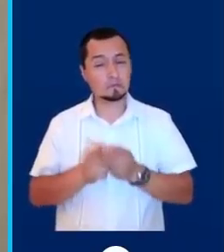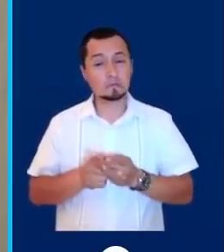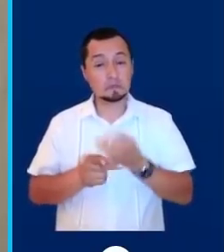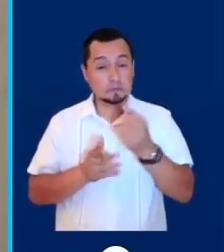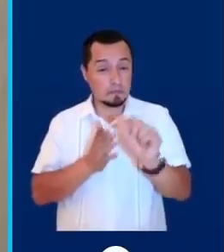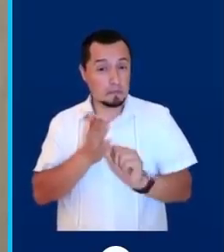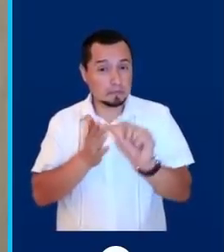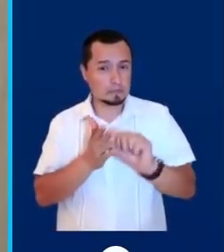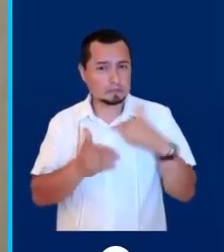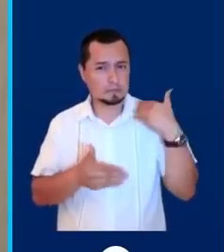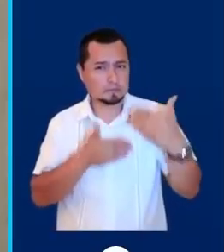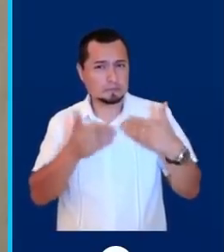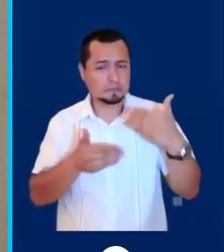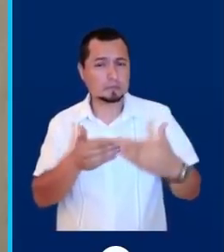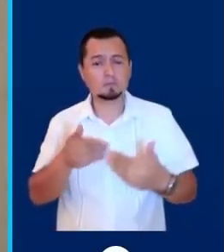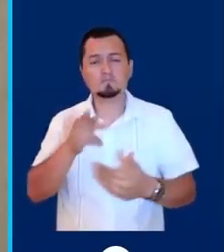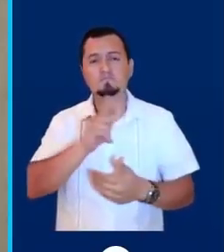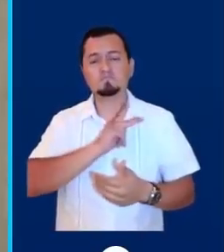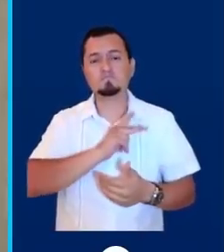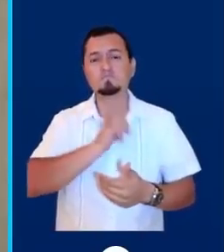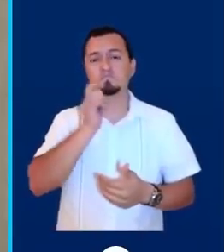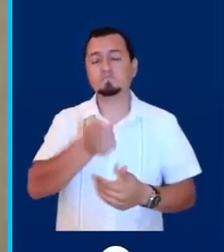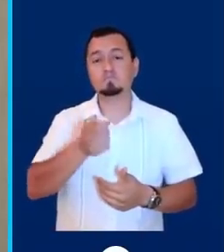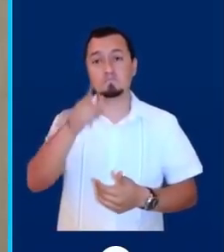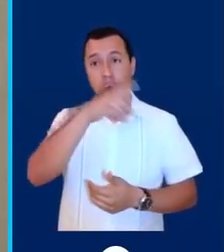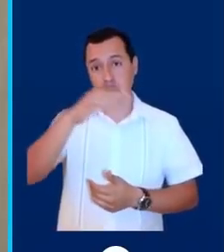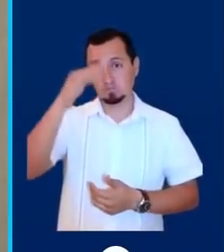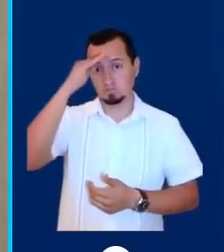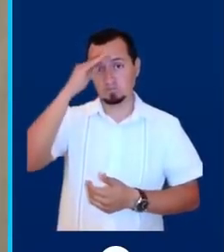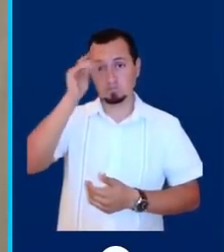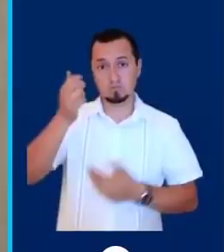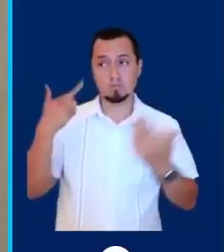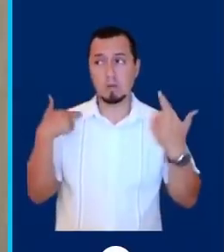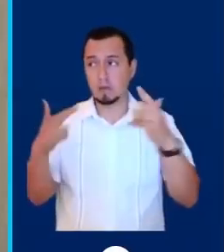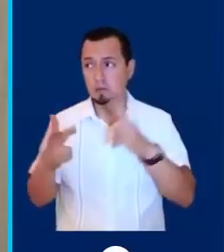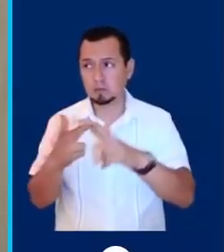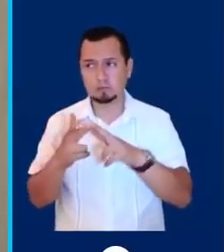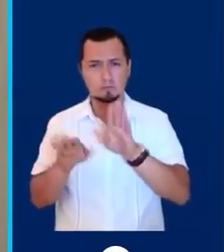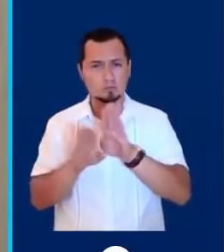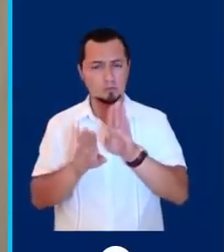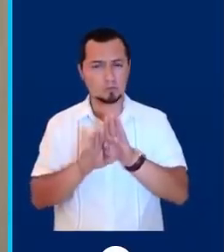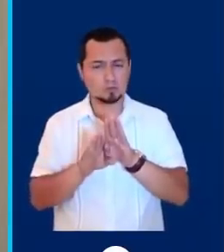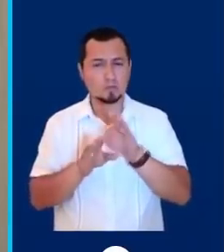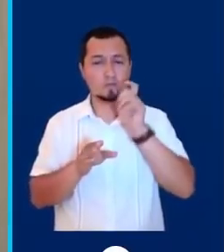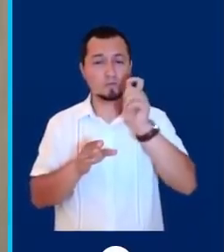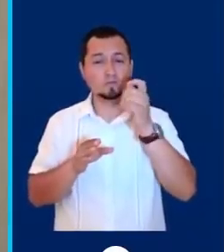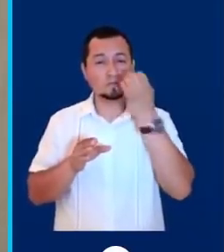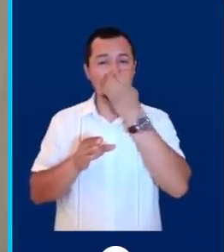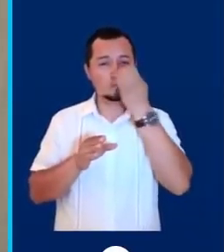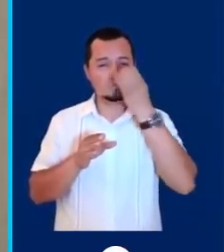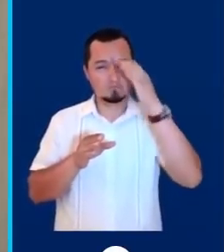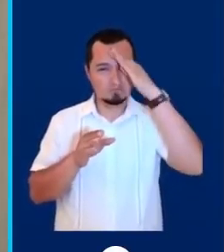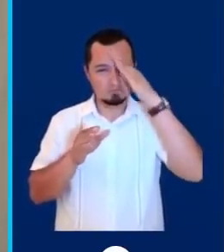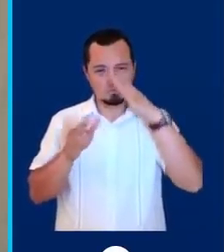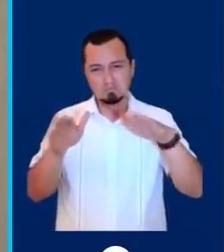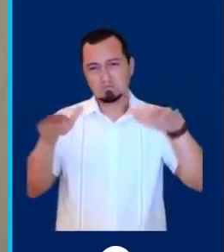durante estos meses, a quienes pensaban que los maestros, pues por no ir a clases, estaban